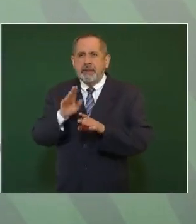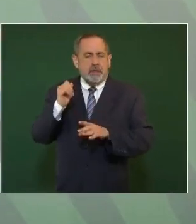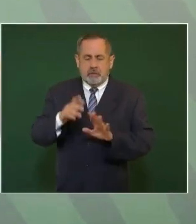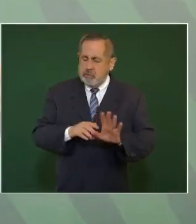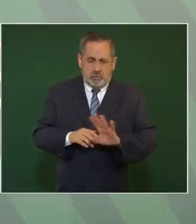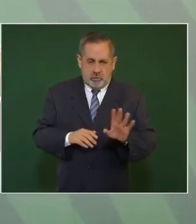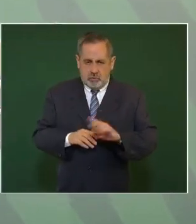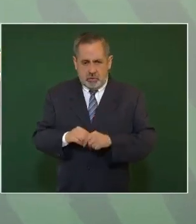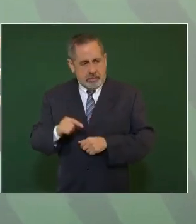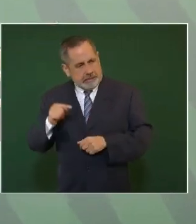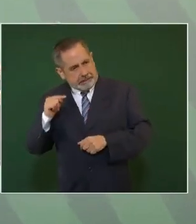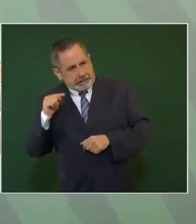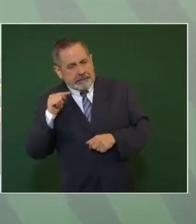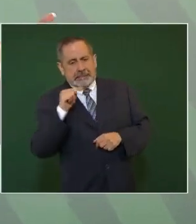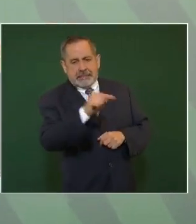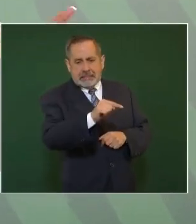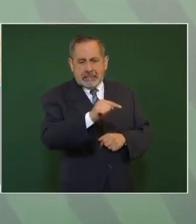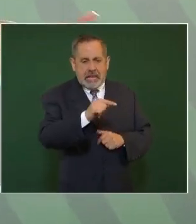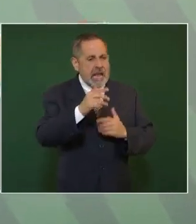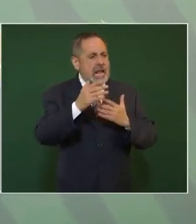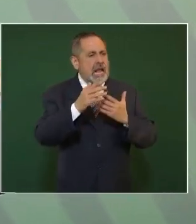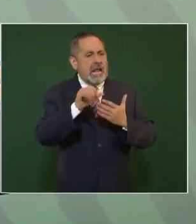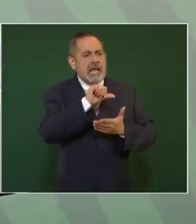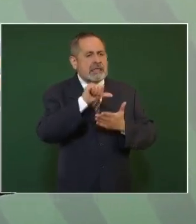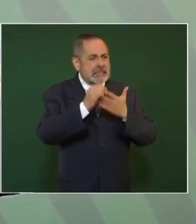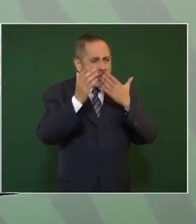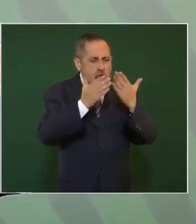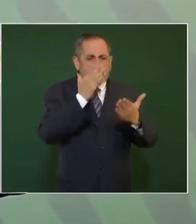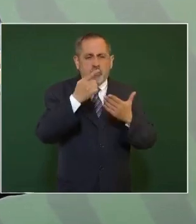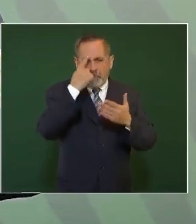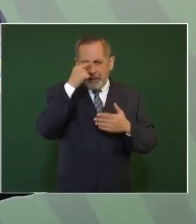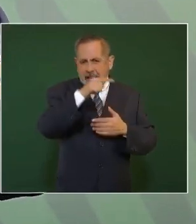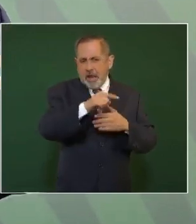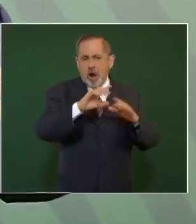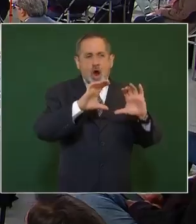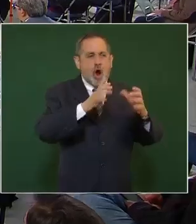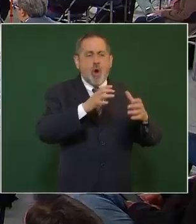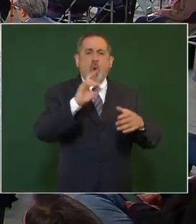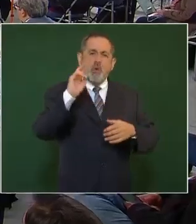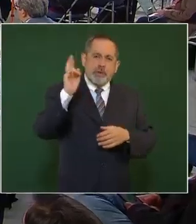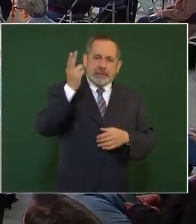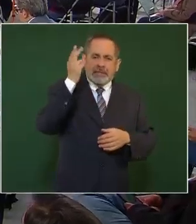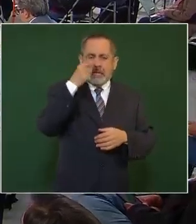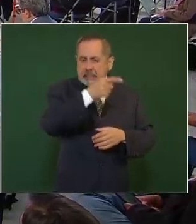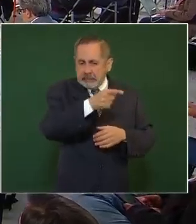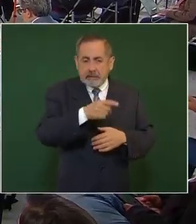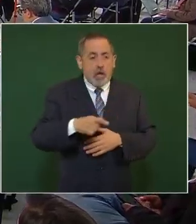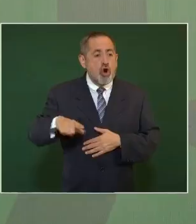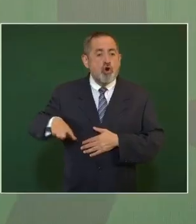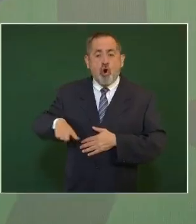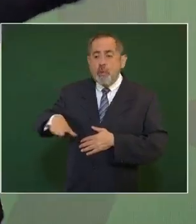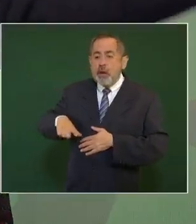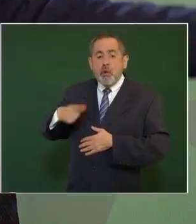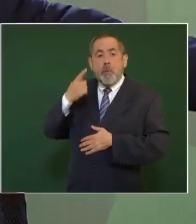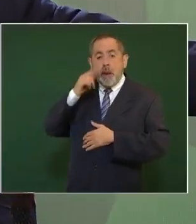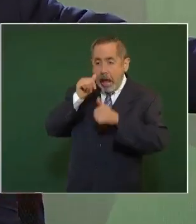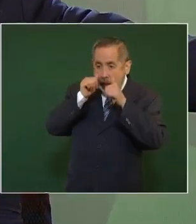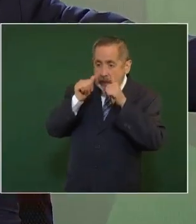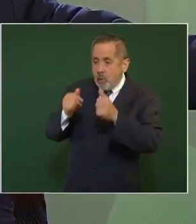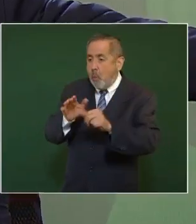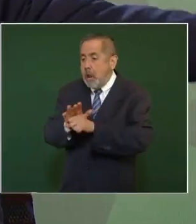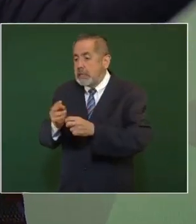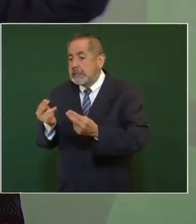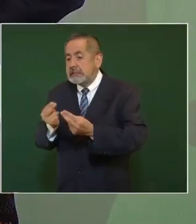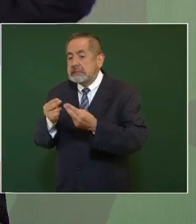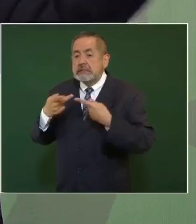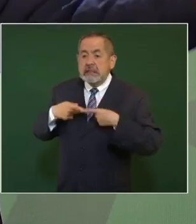para eso son los centros de estudio, para eso es la academia, para eso son las universidades. El gobierno es para atender las